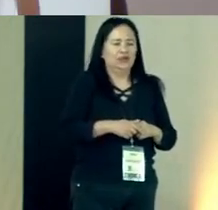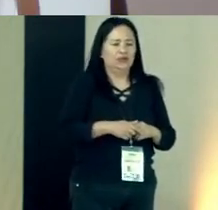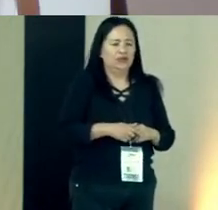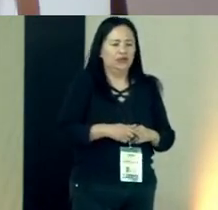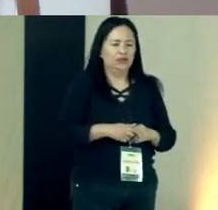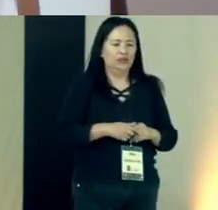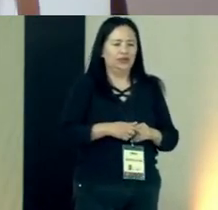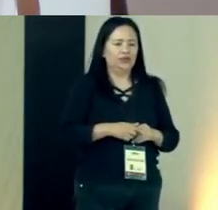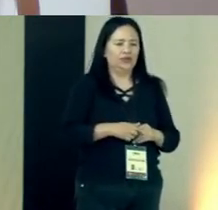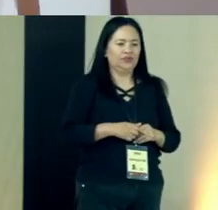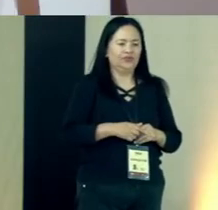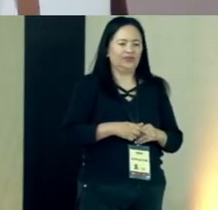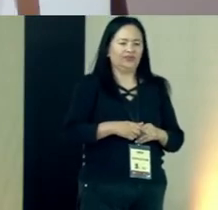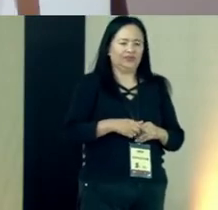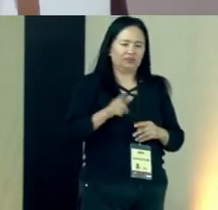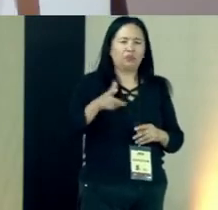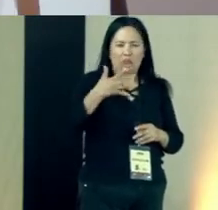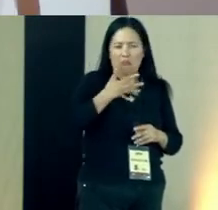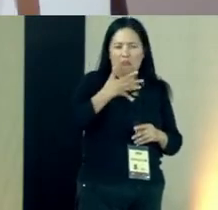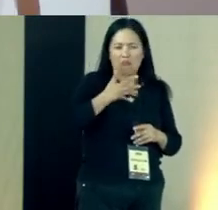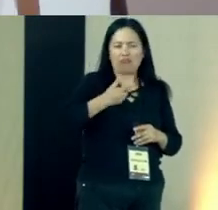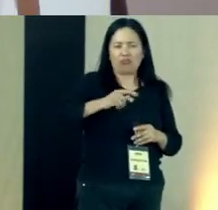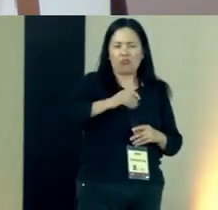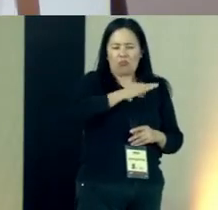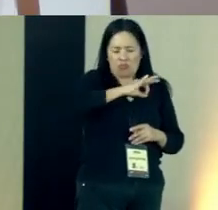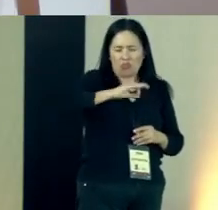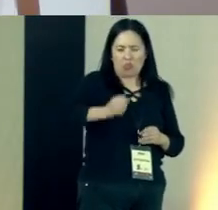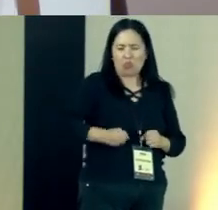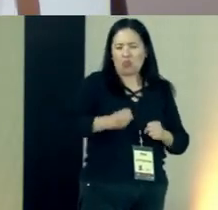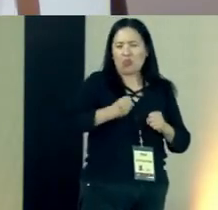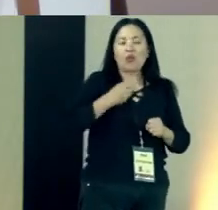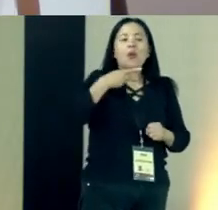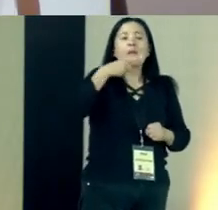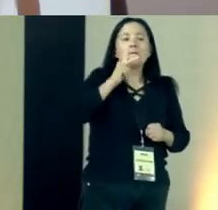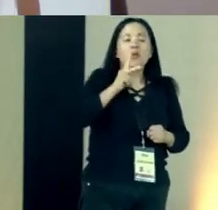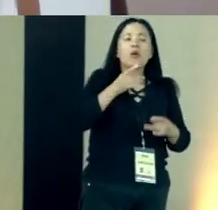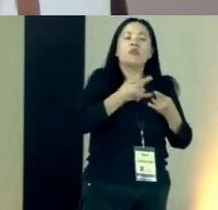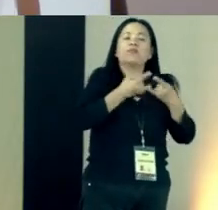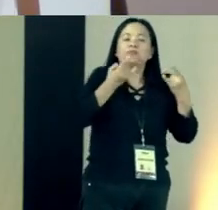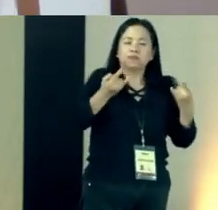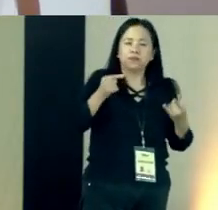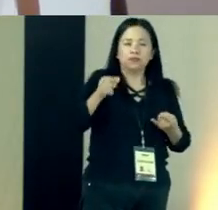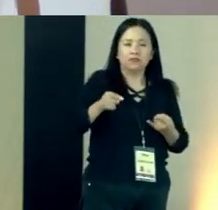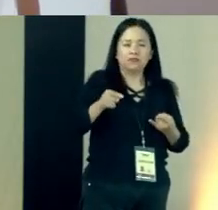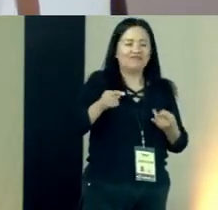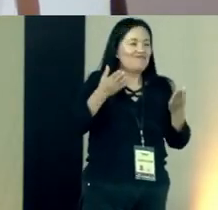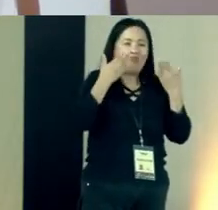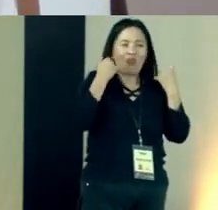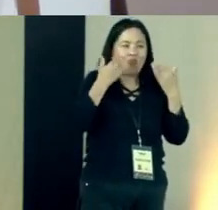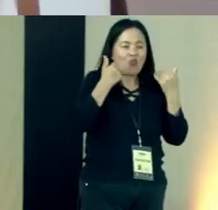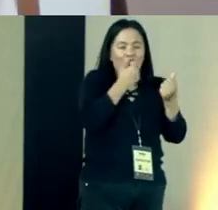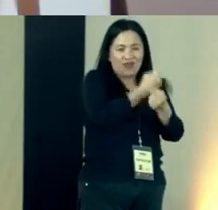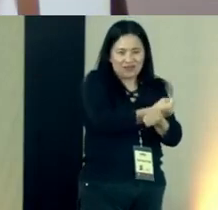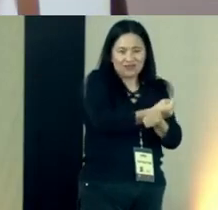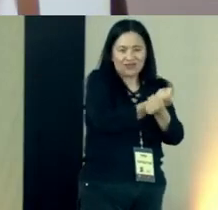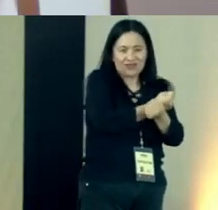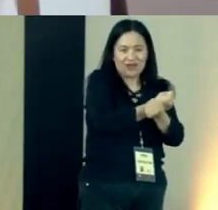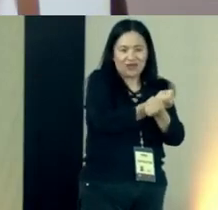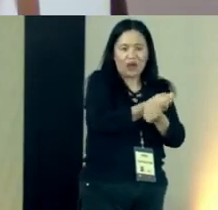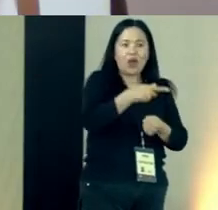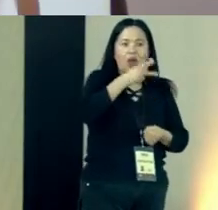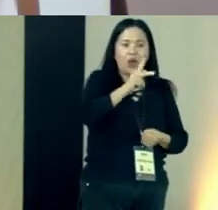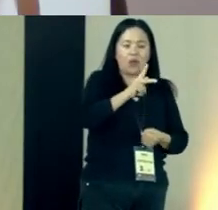había gozado de un poder absoluto, absoluto. Entonces, aunque en los cuentos de Machado de Assis no haya esclavos, las relaciones